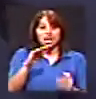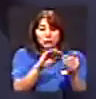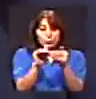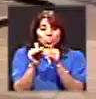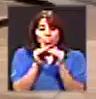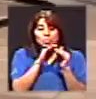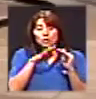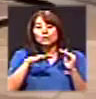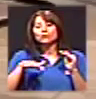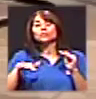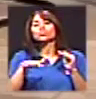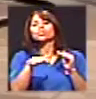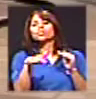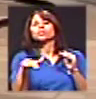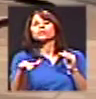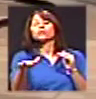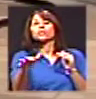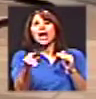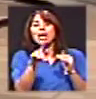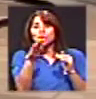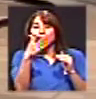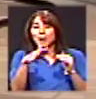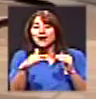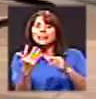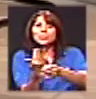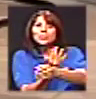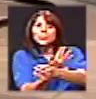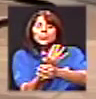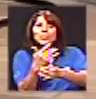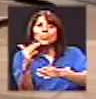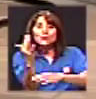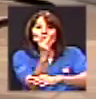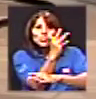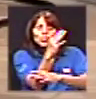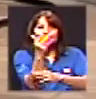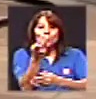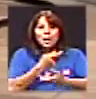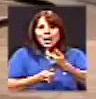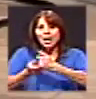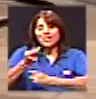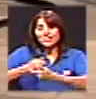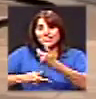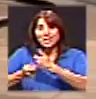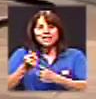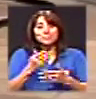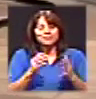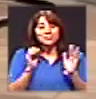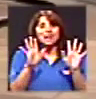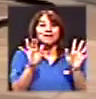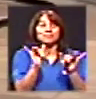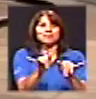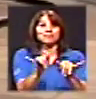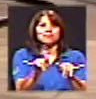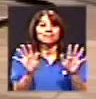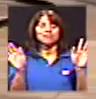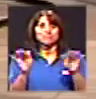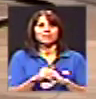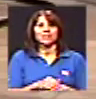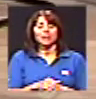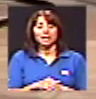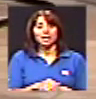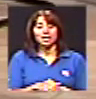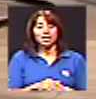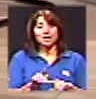verde casi virgen, ¿verdad?, donde todavía hay matitas de café, que ya crecen de manera silvestre en esa parte,